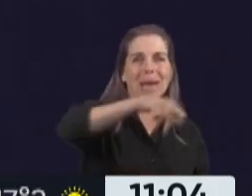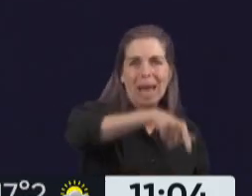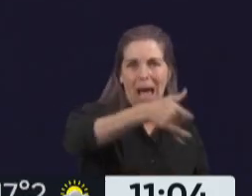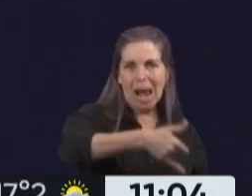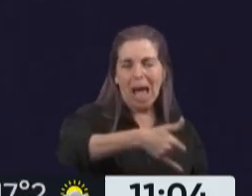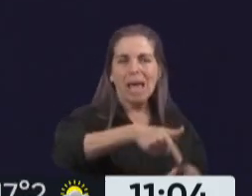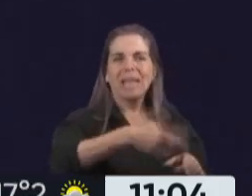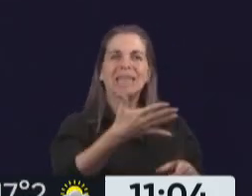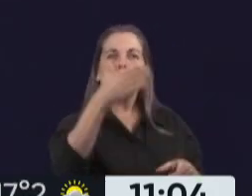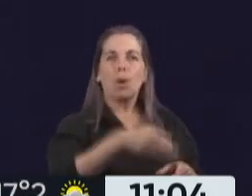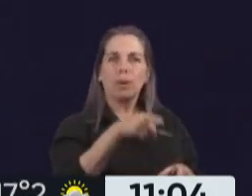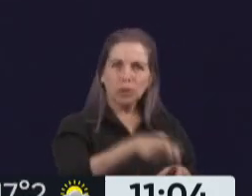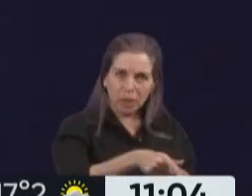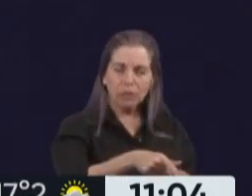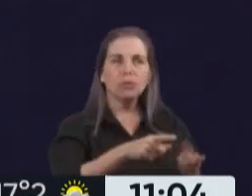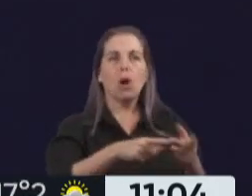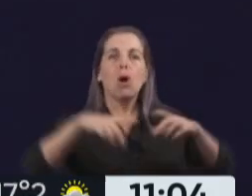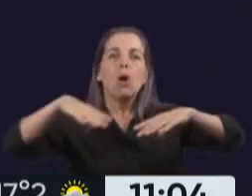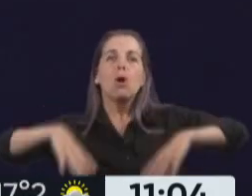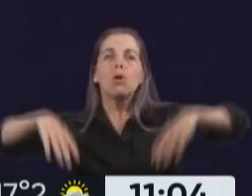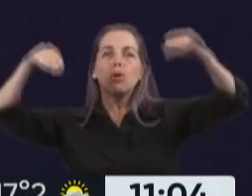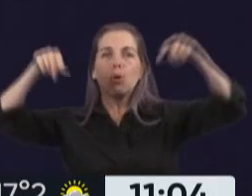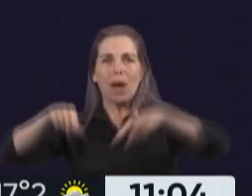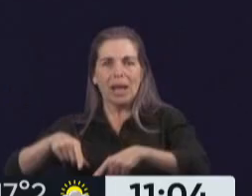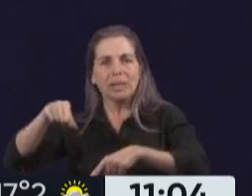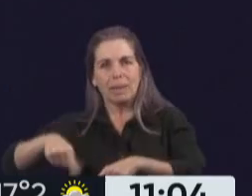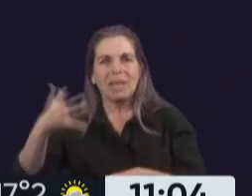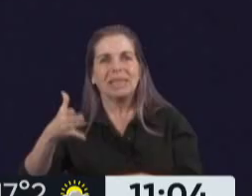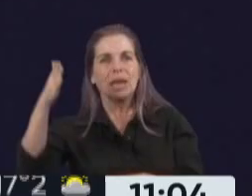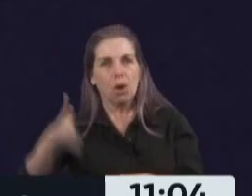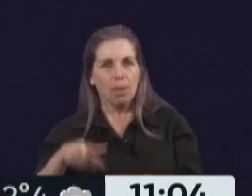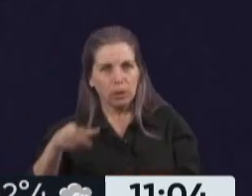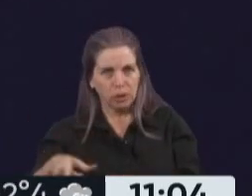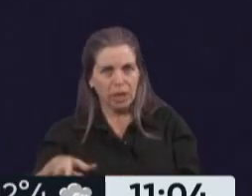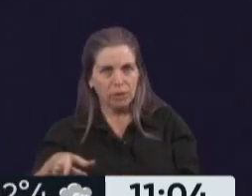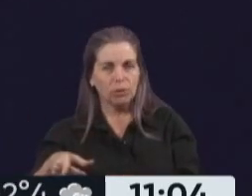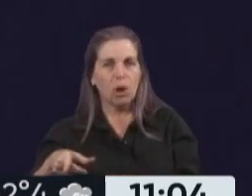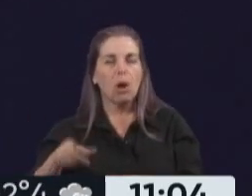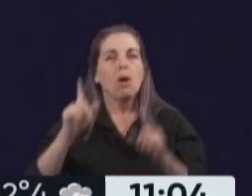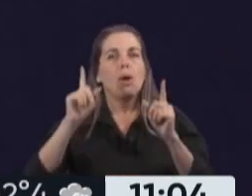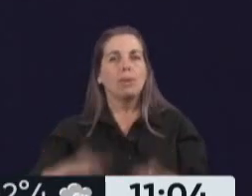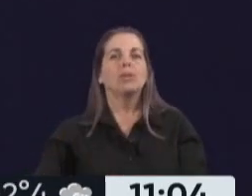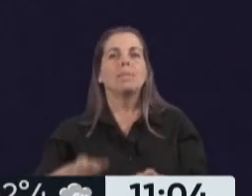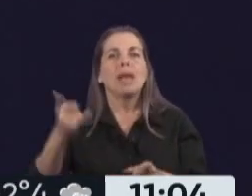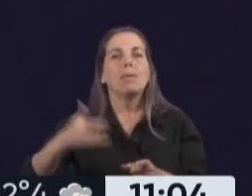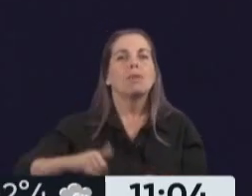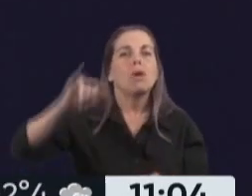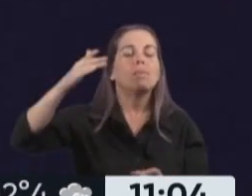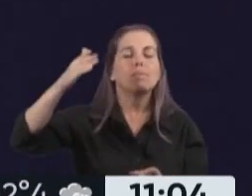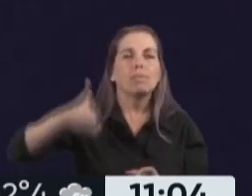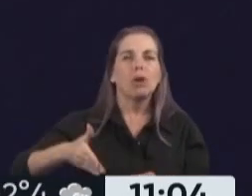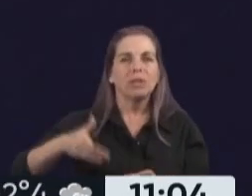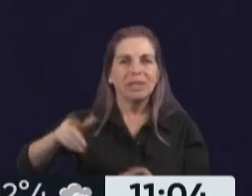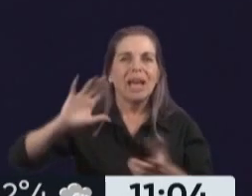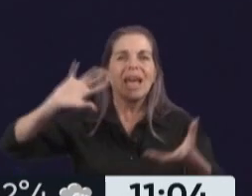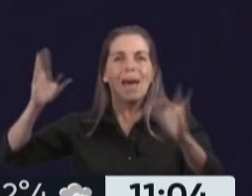del 5%. Luján, por su parte, tiene una del 5%, pero también una tasa ambiental. Una tasa muy curiosa,